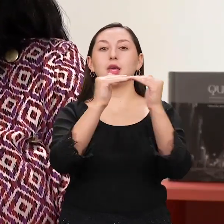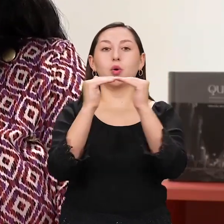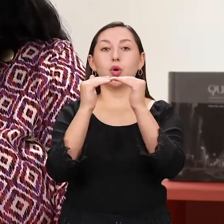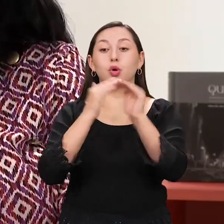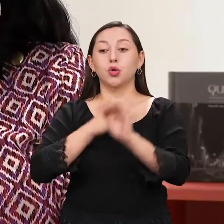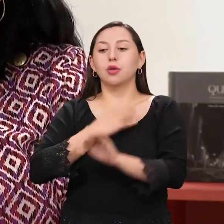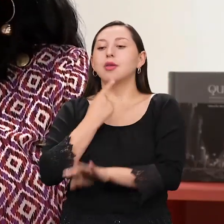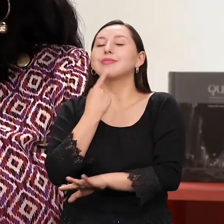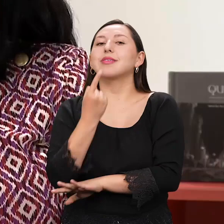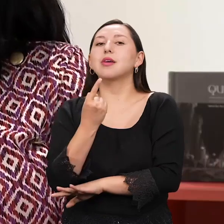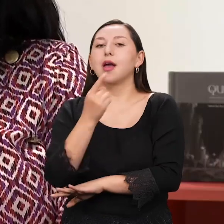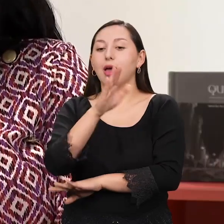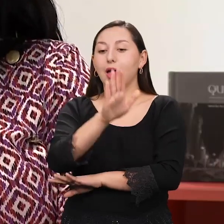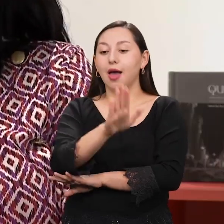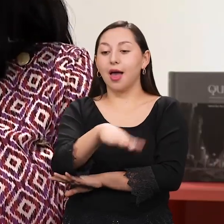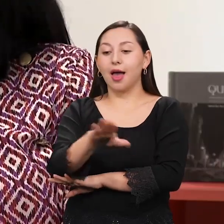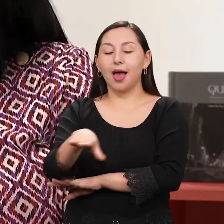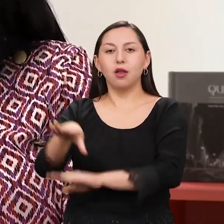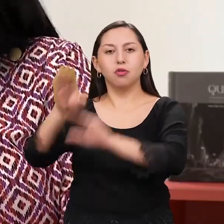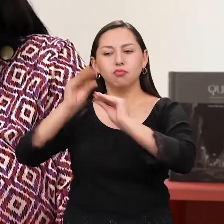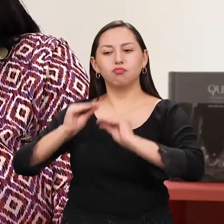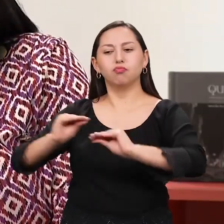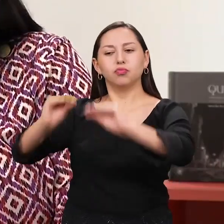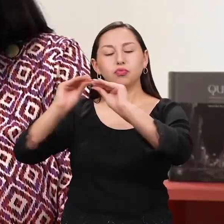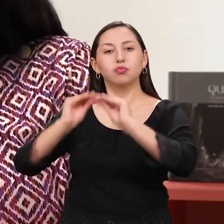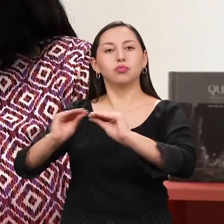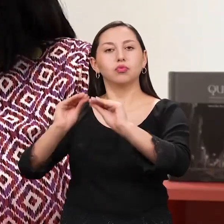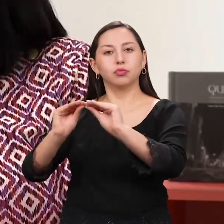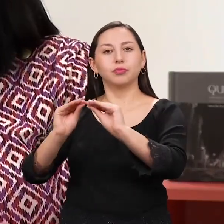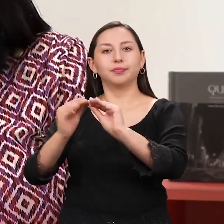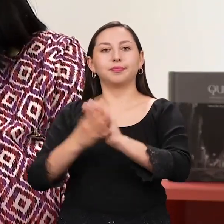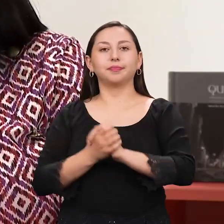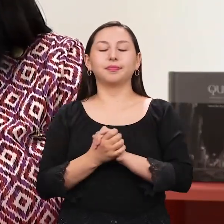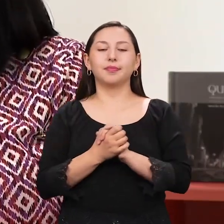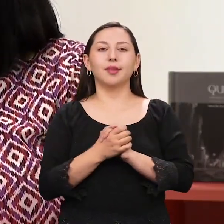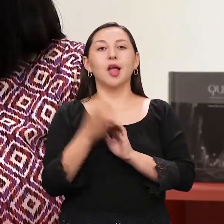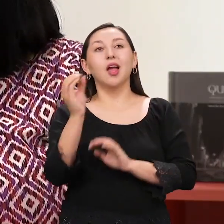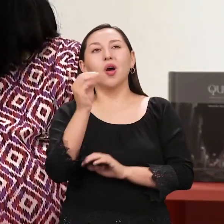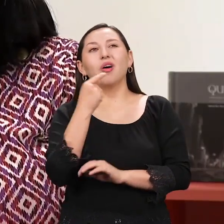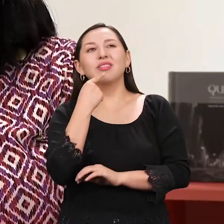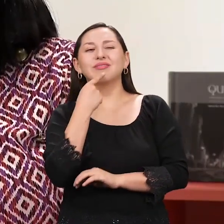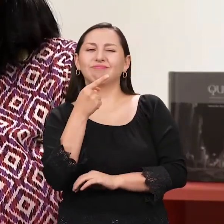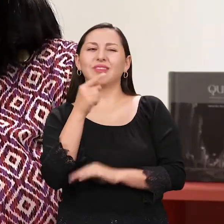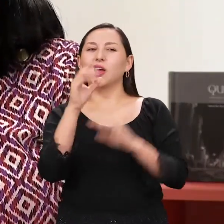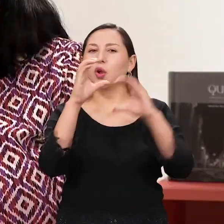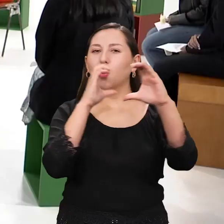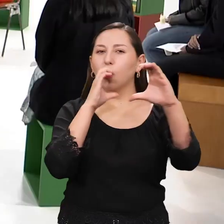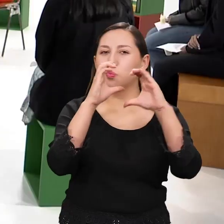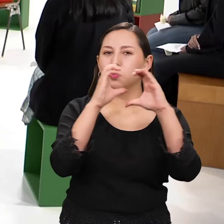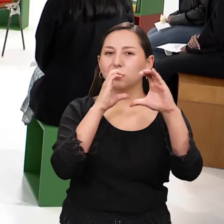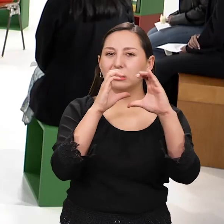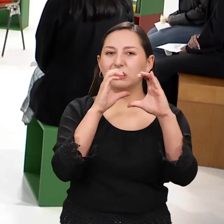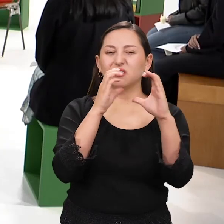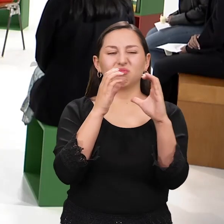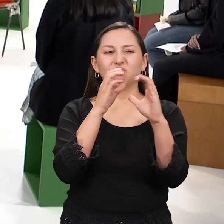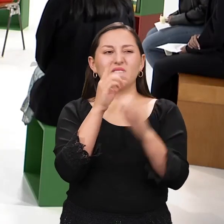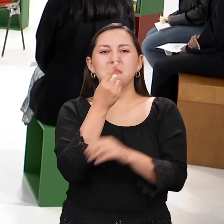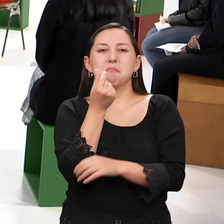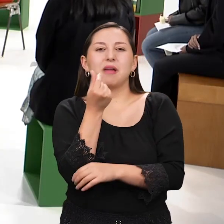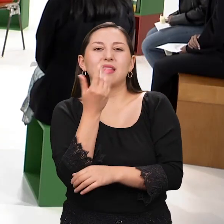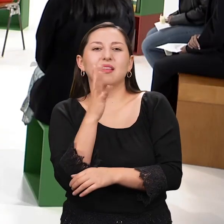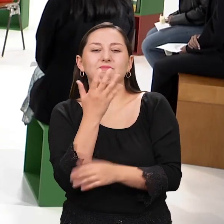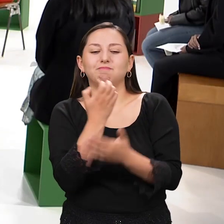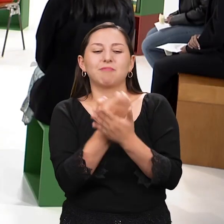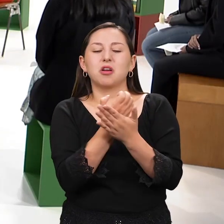si la decisión que tomas es por dinero, porque a veces te dicen no, es que no vas a ganar dinero estudiando comunicación. Las decisiones que tomas